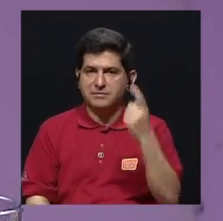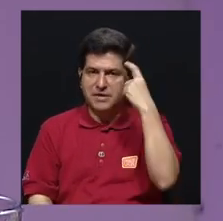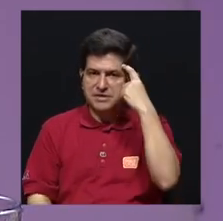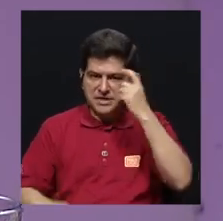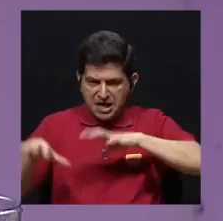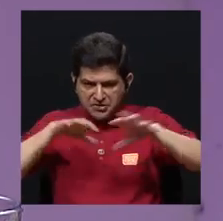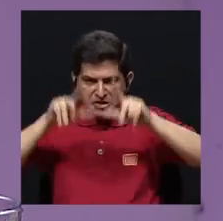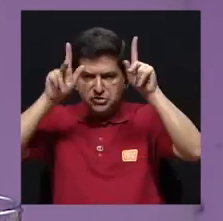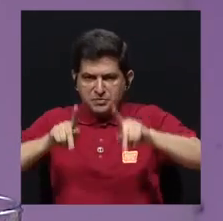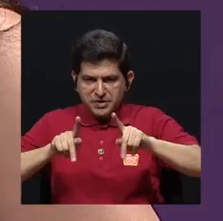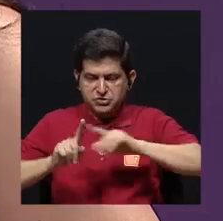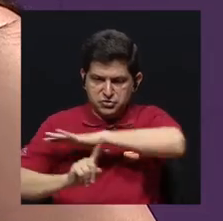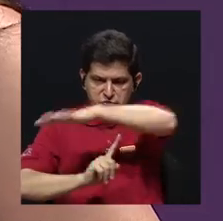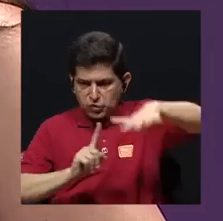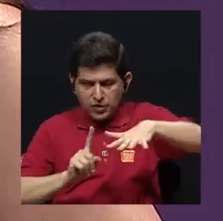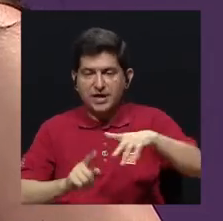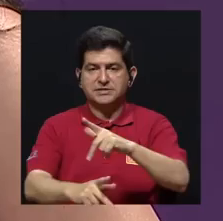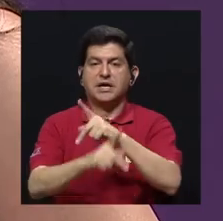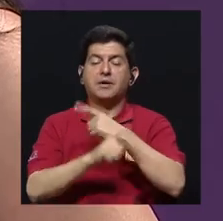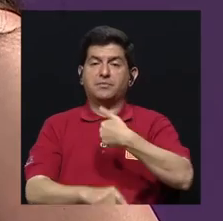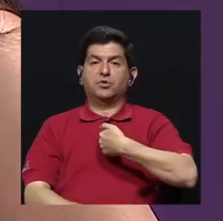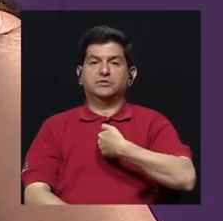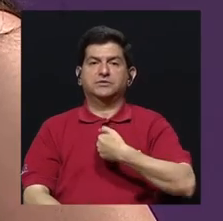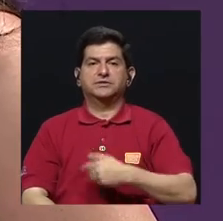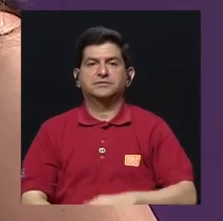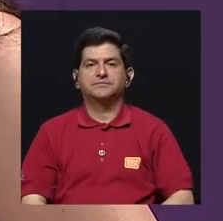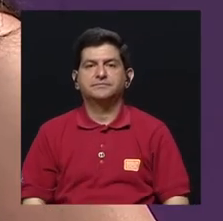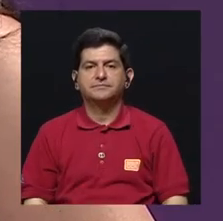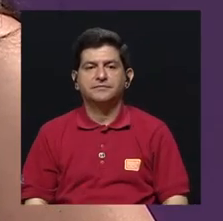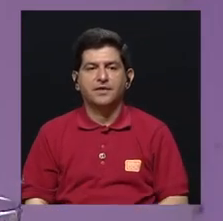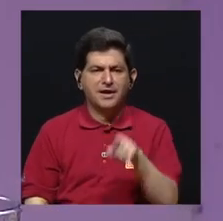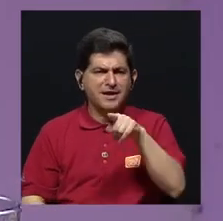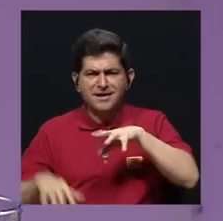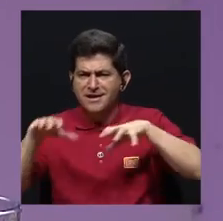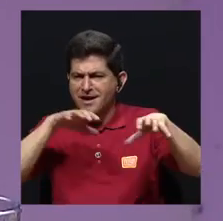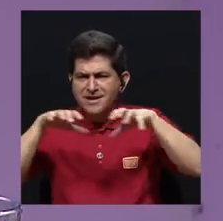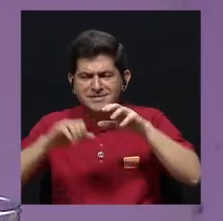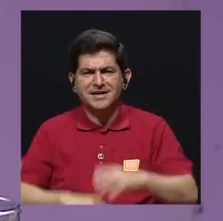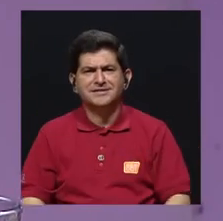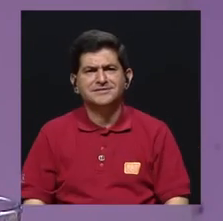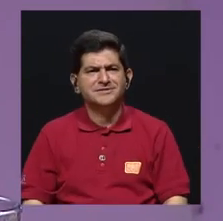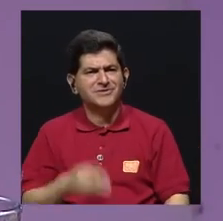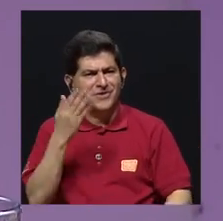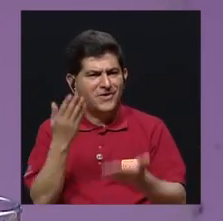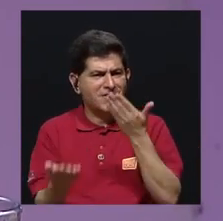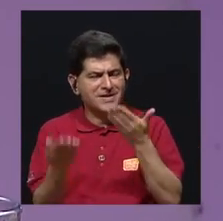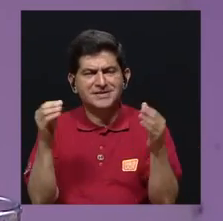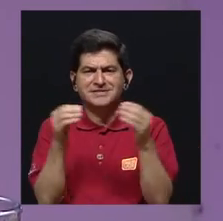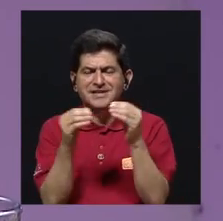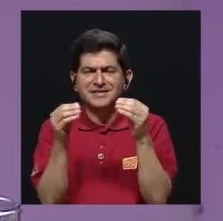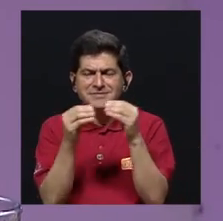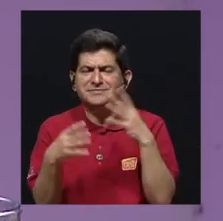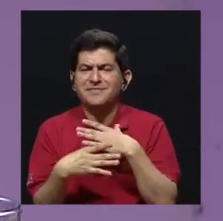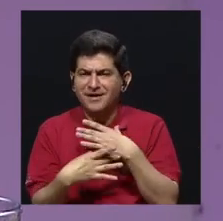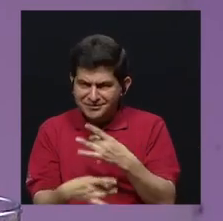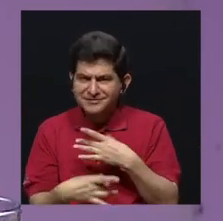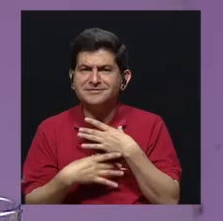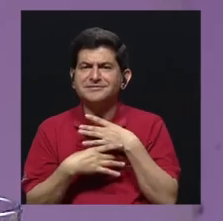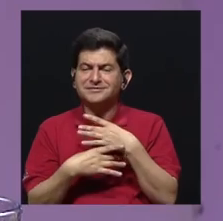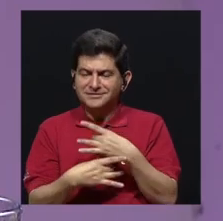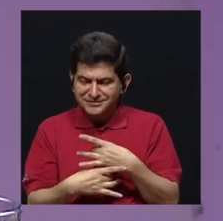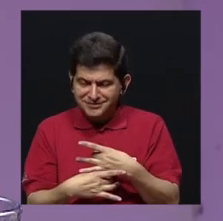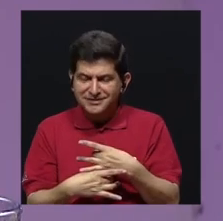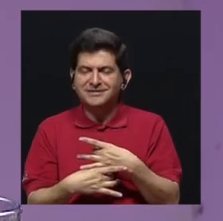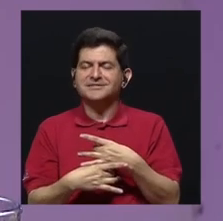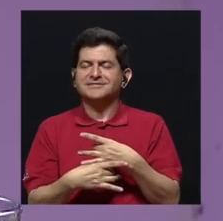hacerlo, sino el miedo de qué reacción iba a tener la gente para protegernos, ¿verdad? Y mira, esa acción fue una de las que más ha llamado